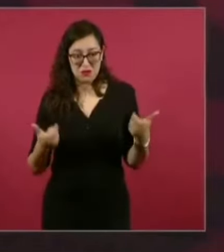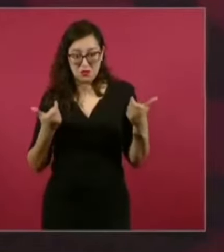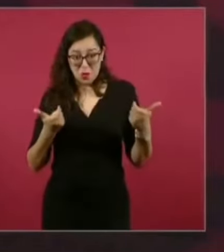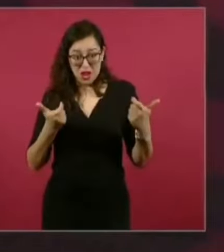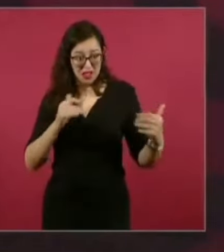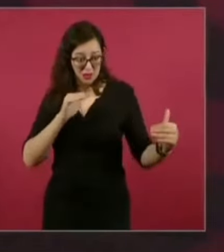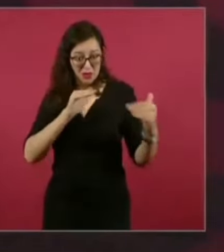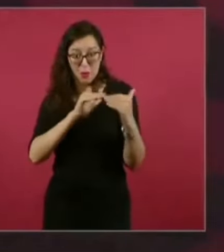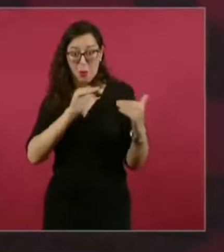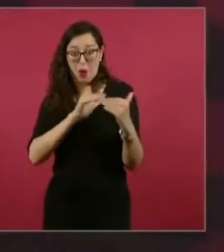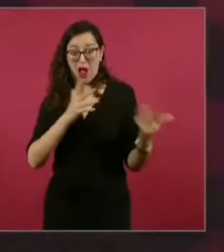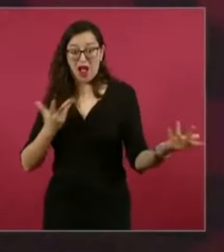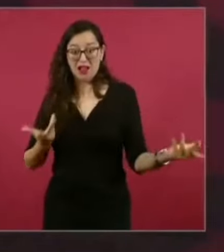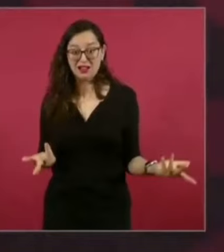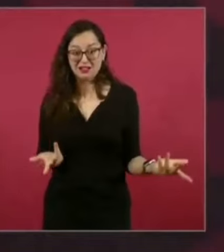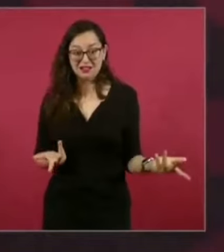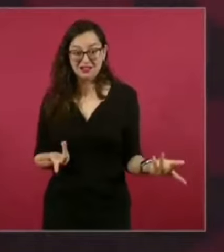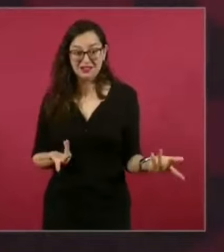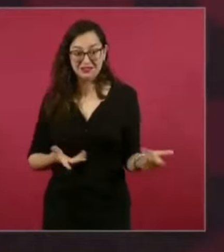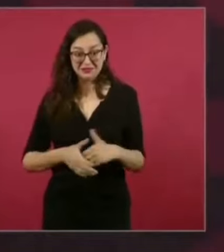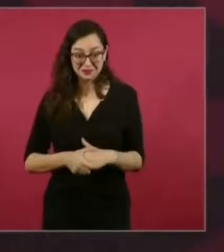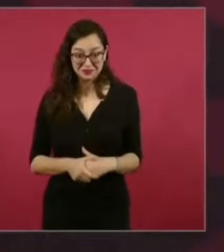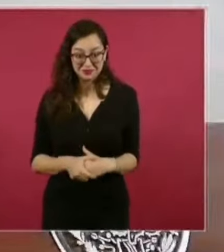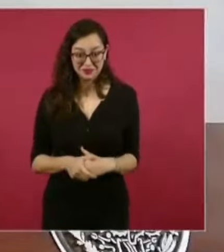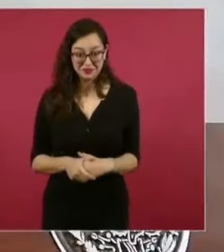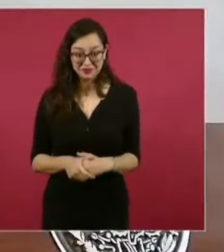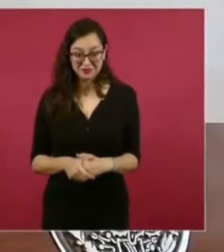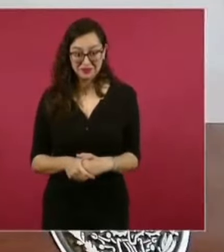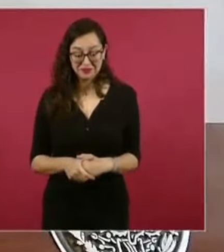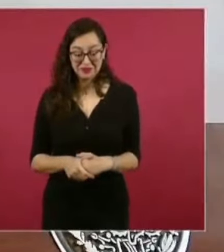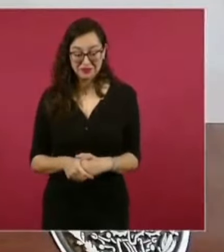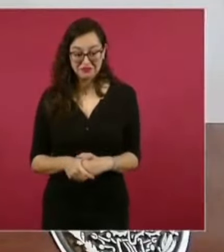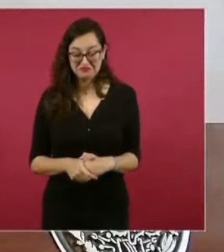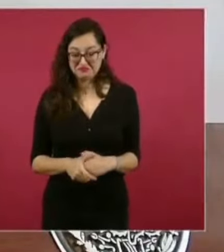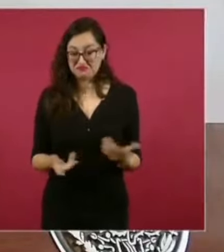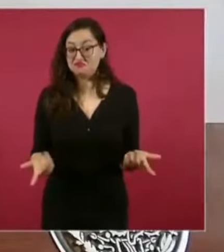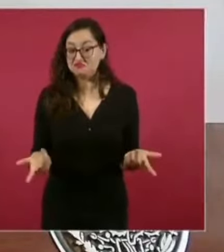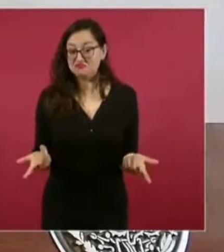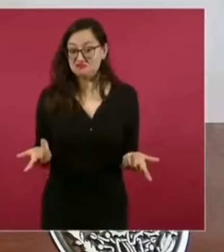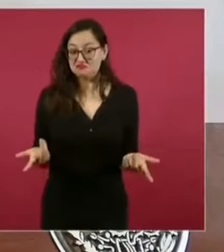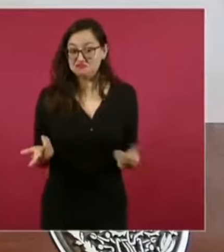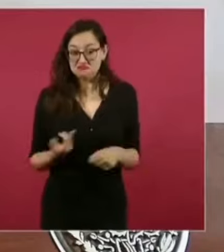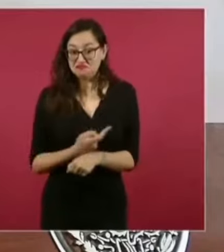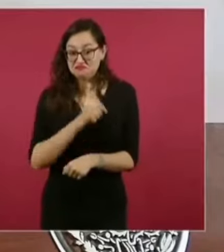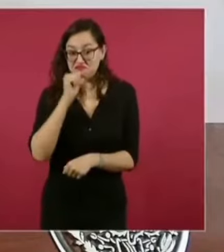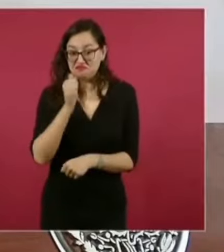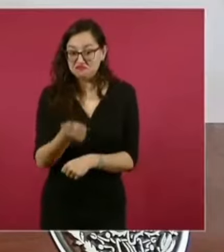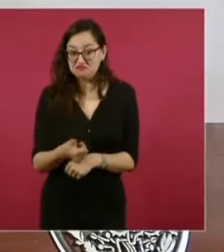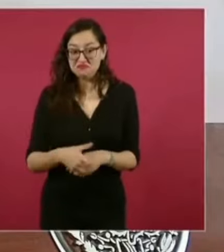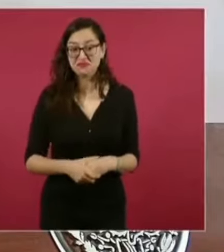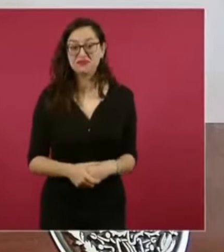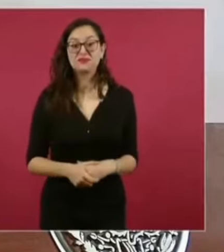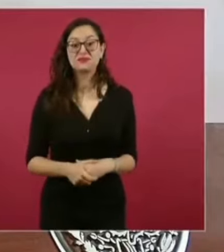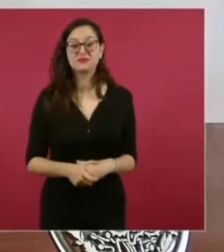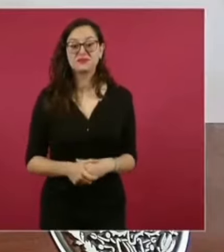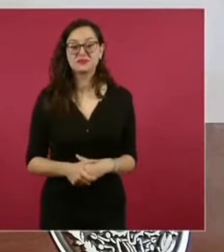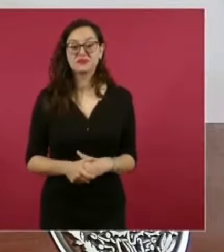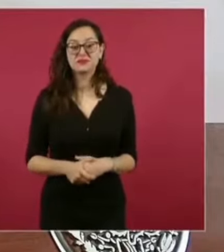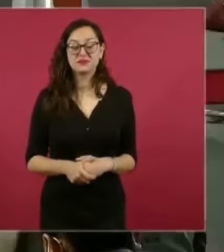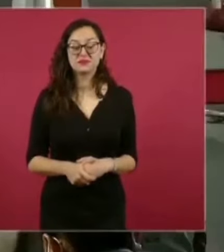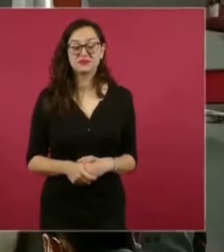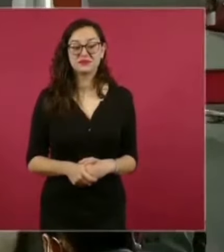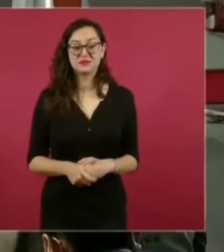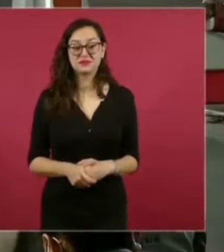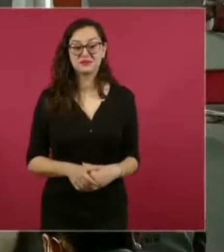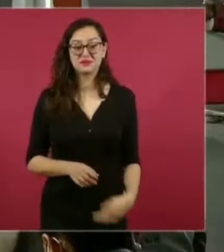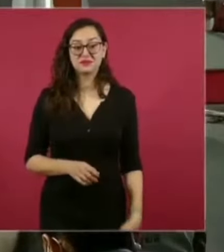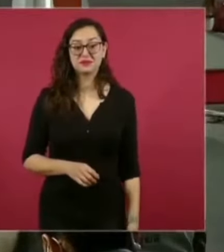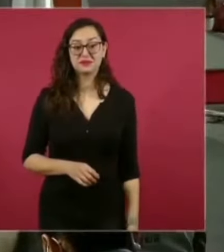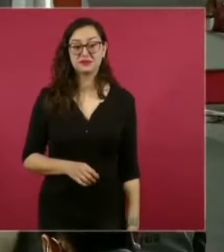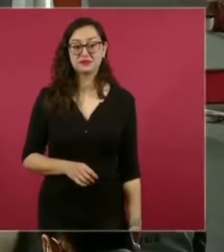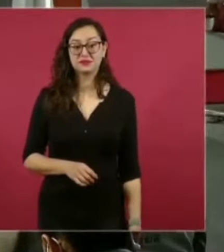o